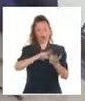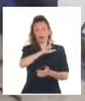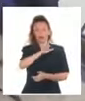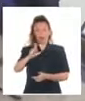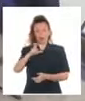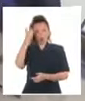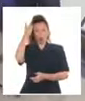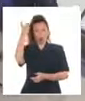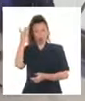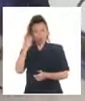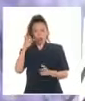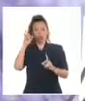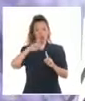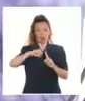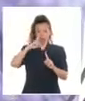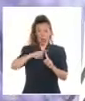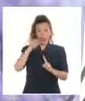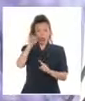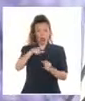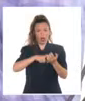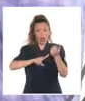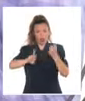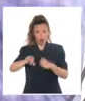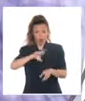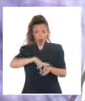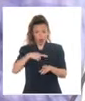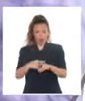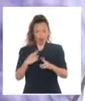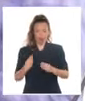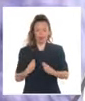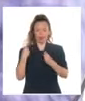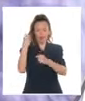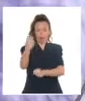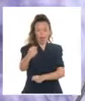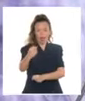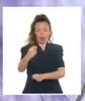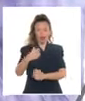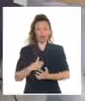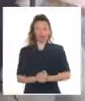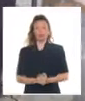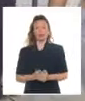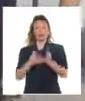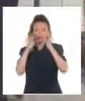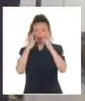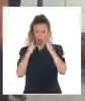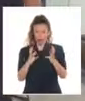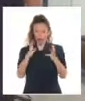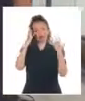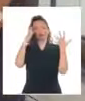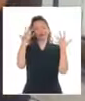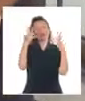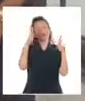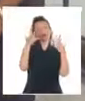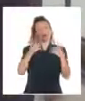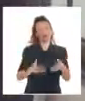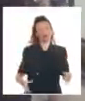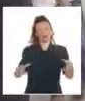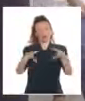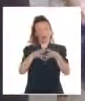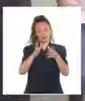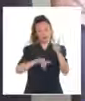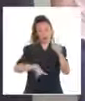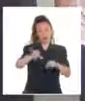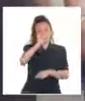provincia momento que fue propicio para reconocer el apoyo de las brigadas de las terminales Antonio maso de Santiago de Cuba Juan